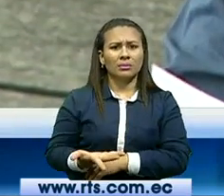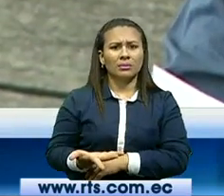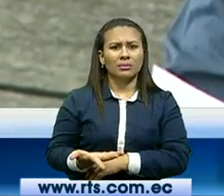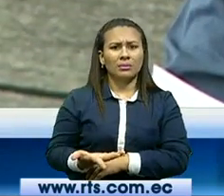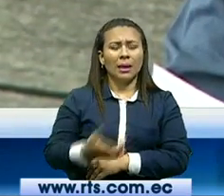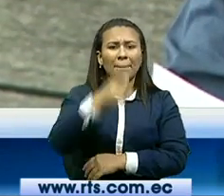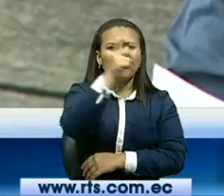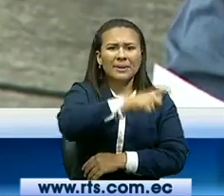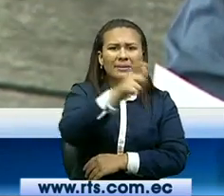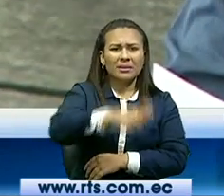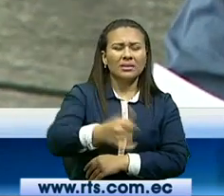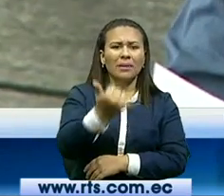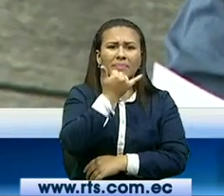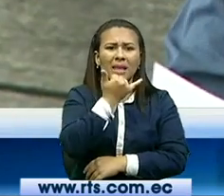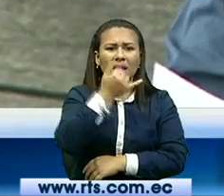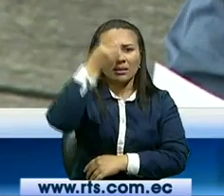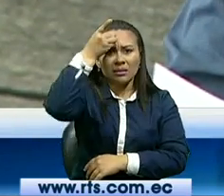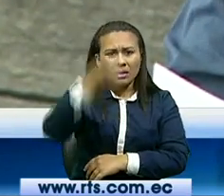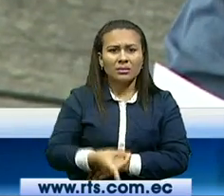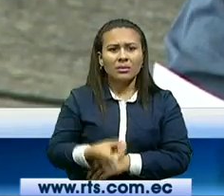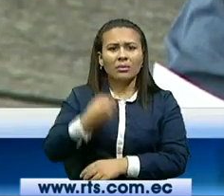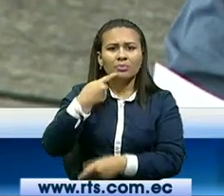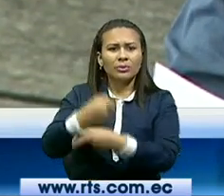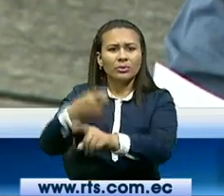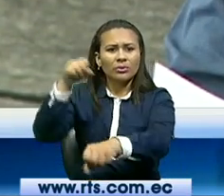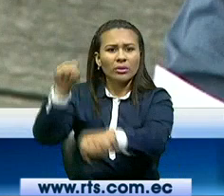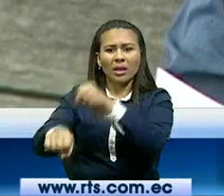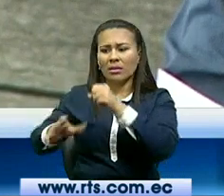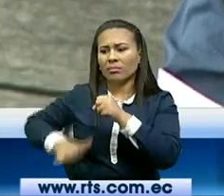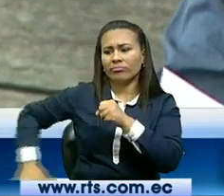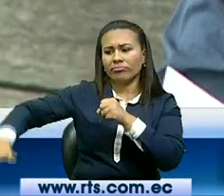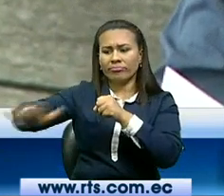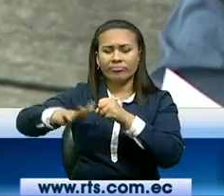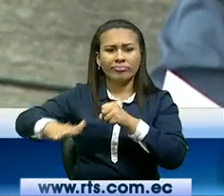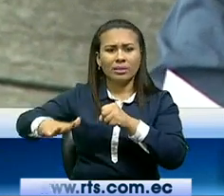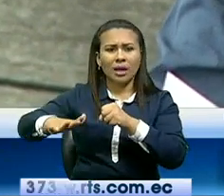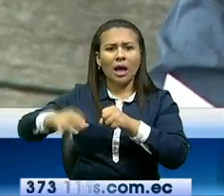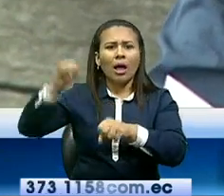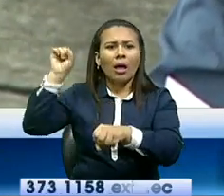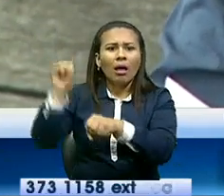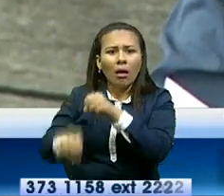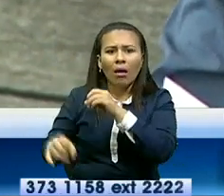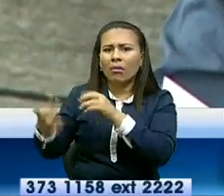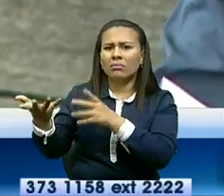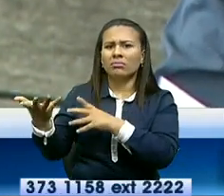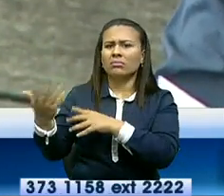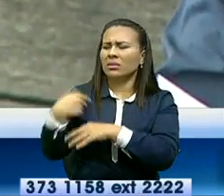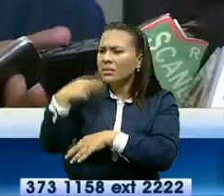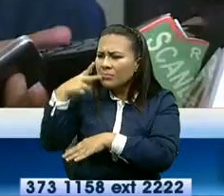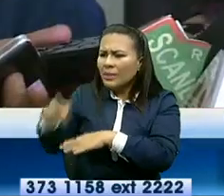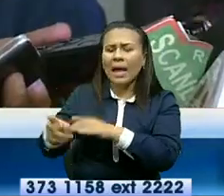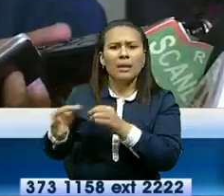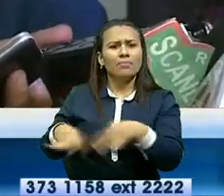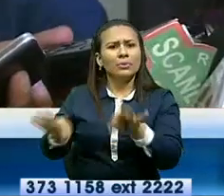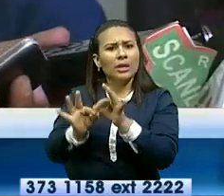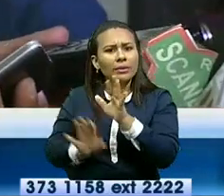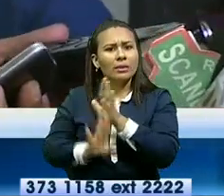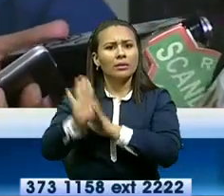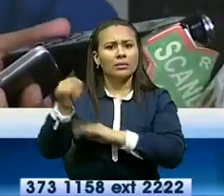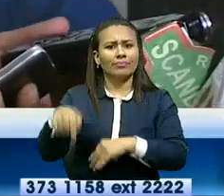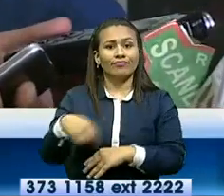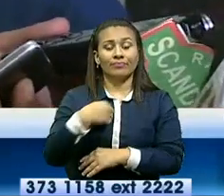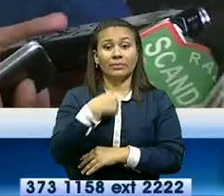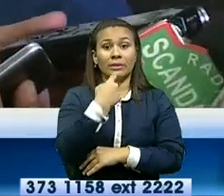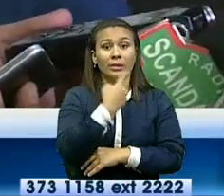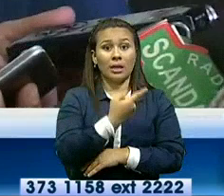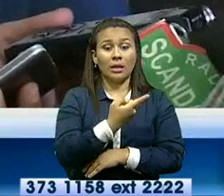proceder de unos cuantos haya afectado la reputación de este sector, que es puntal en el desarrollo nacional. Que no es desconfiar de la